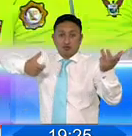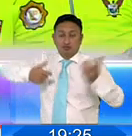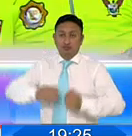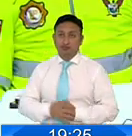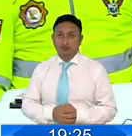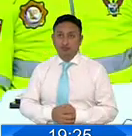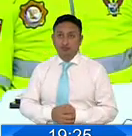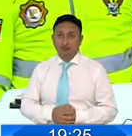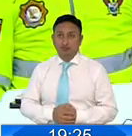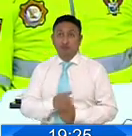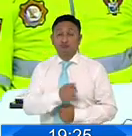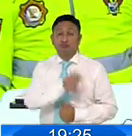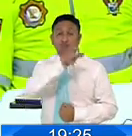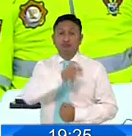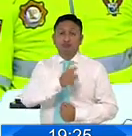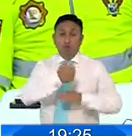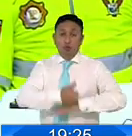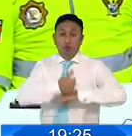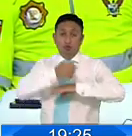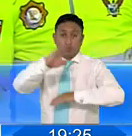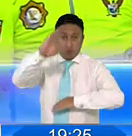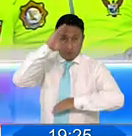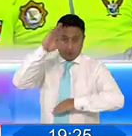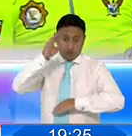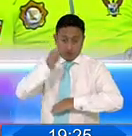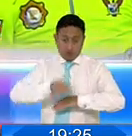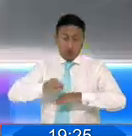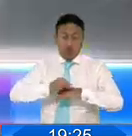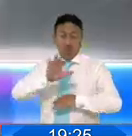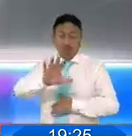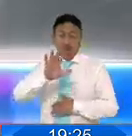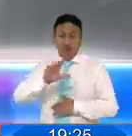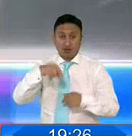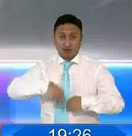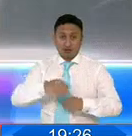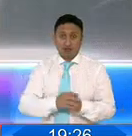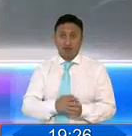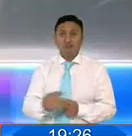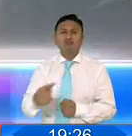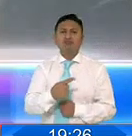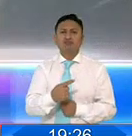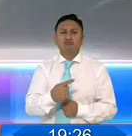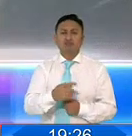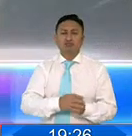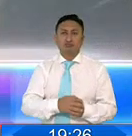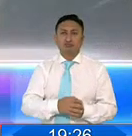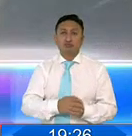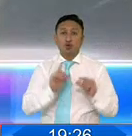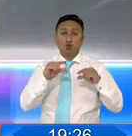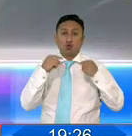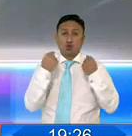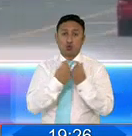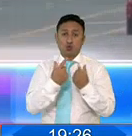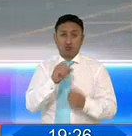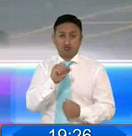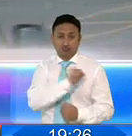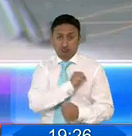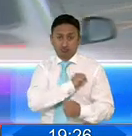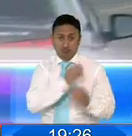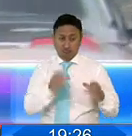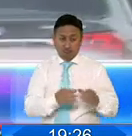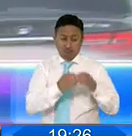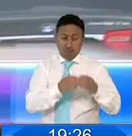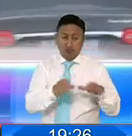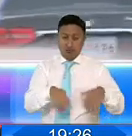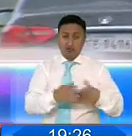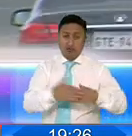cartucheras. Según lo que expresó el comandante de la policía de la zona 5, los delitos cometidos por las agrupaciones especialmente